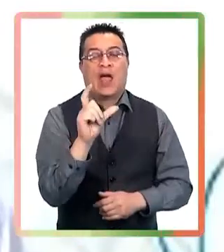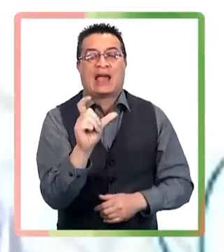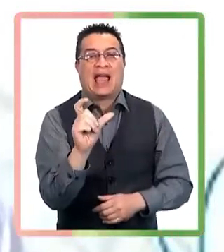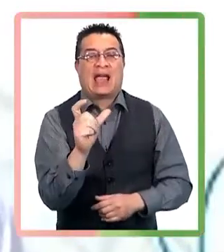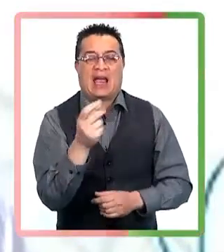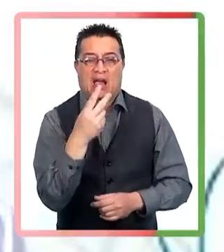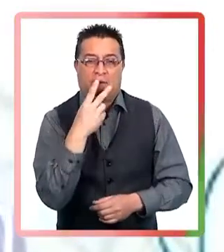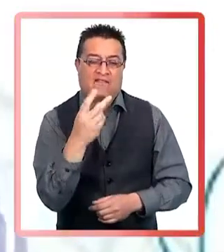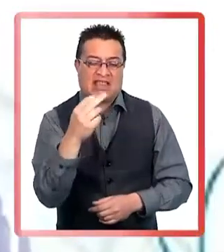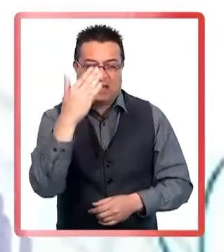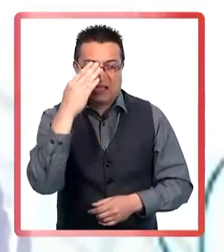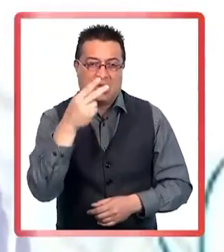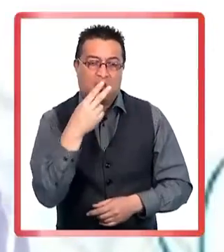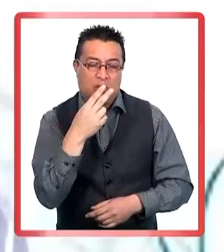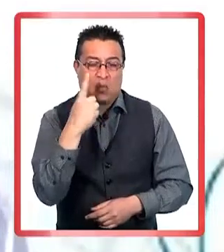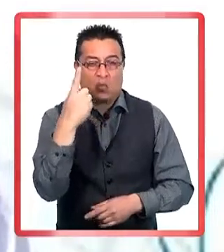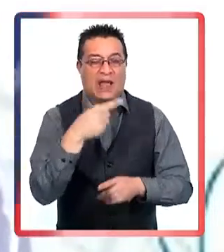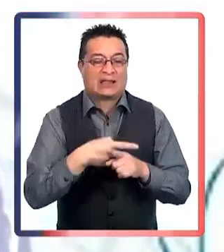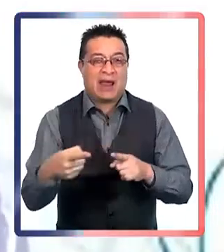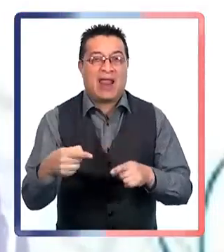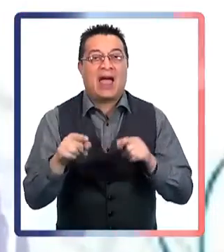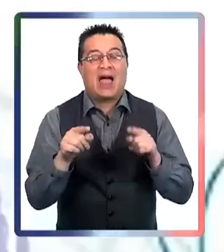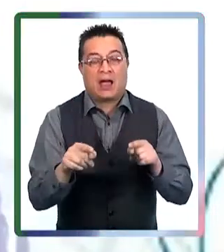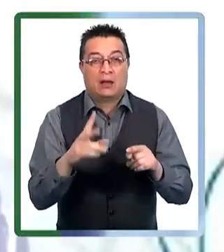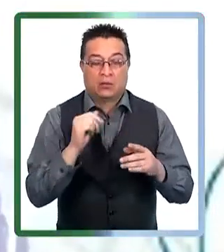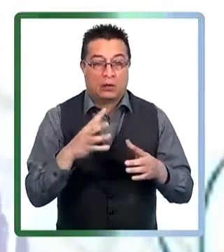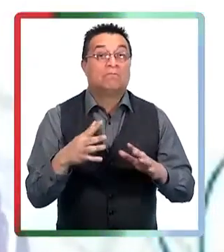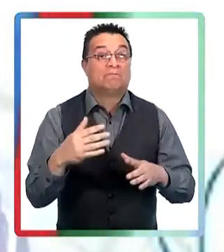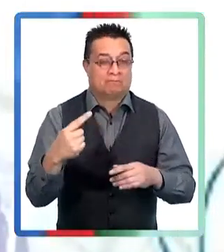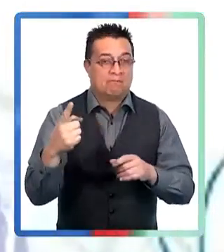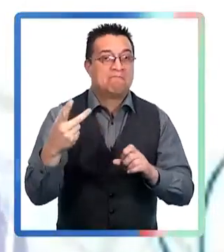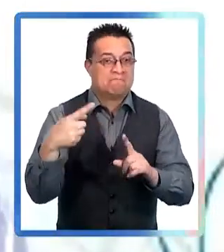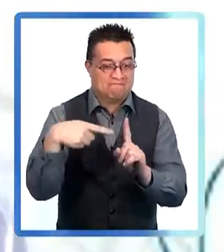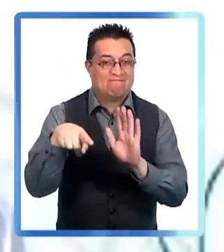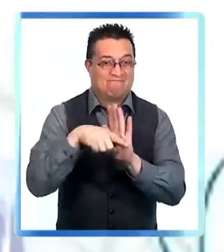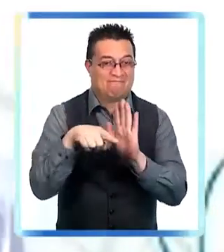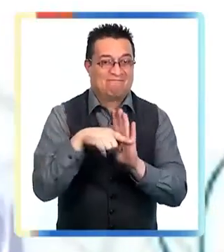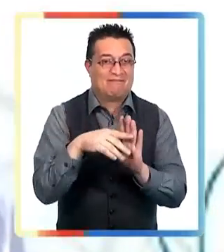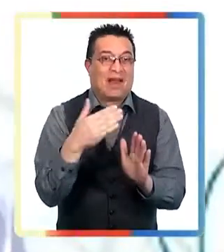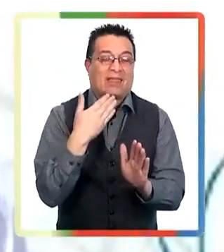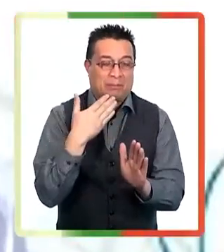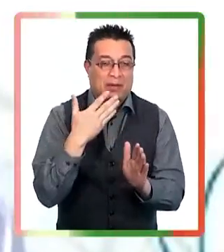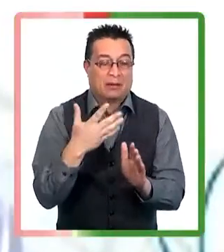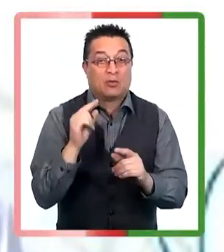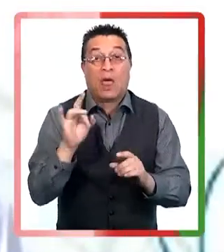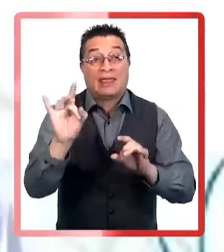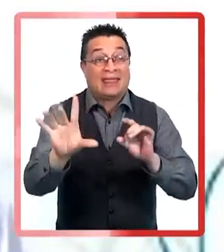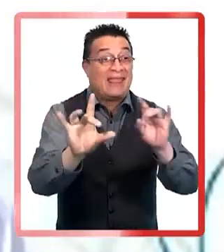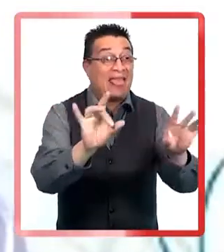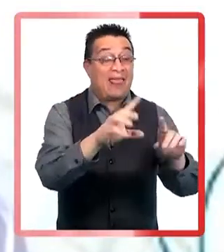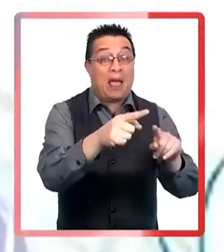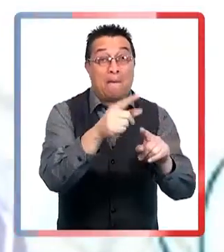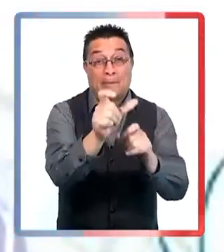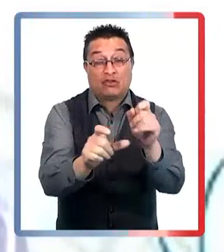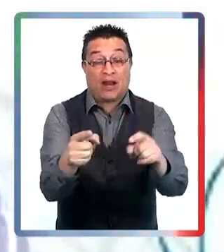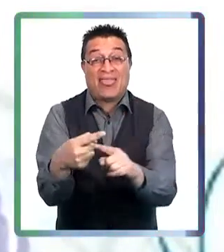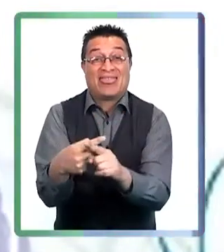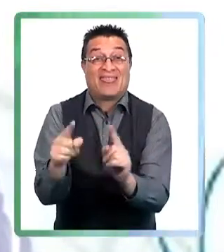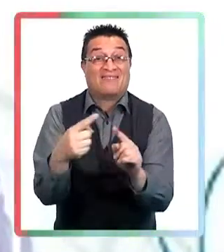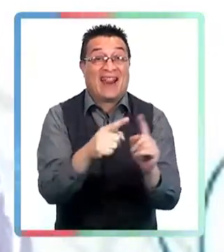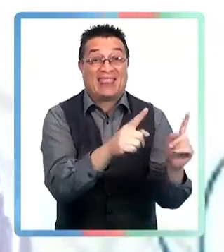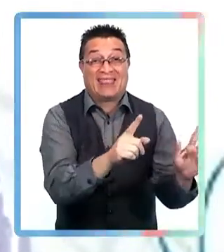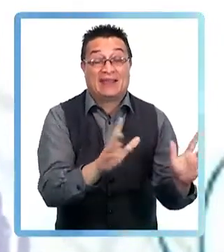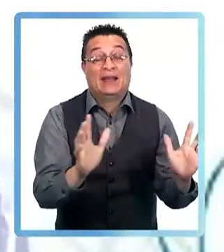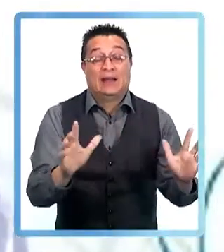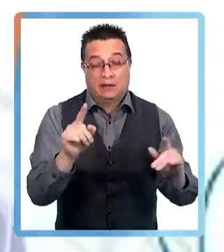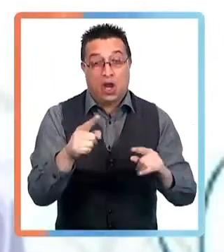fumo una cajetilla a la semana. Igual es nocivo, ¿ya? Porque uno no sabe en realidad el efecto en cada persona.